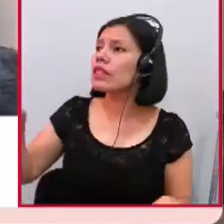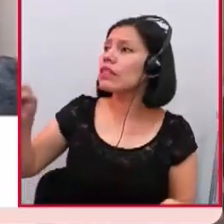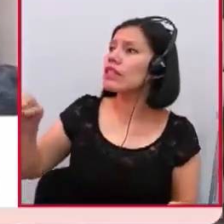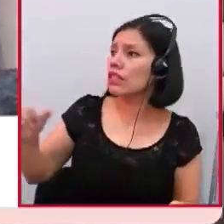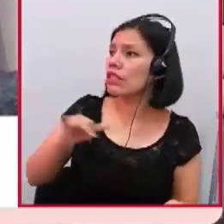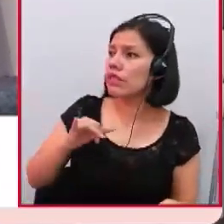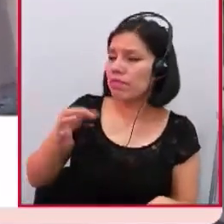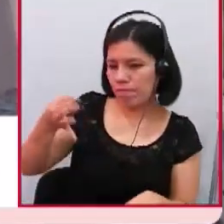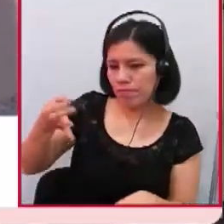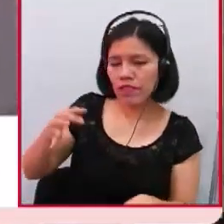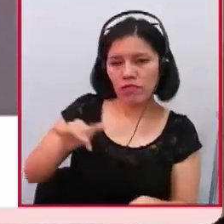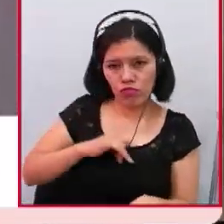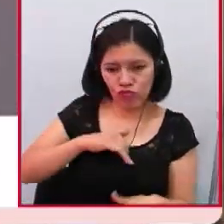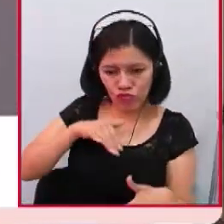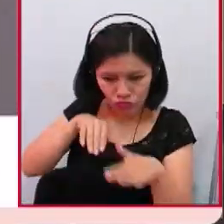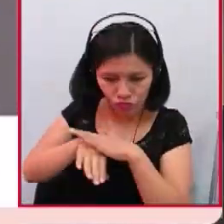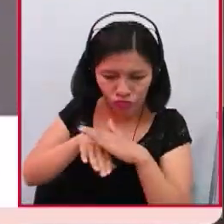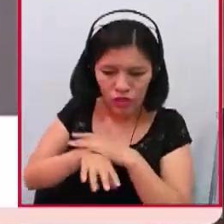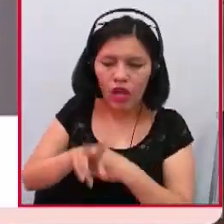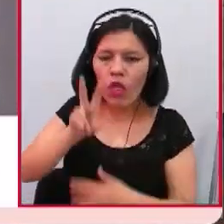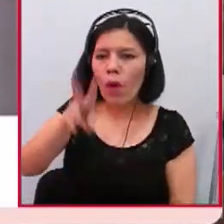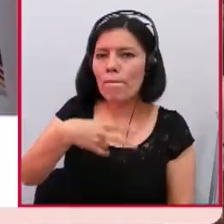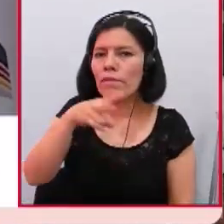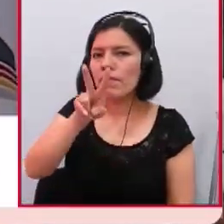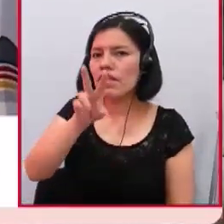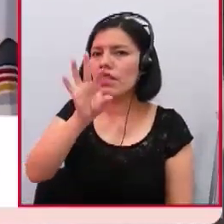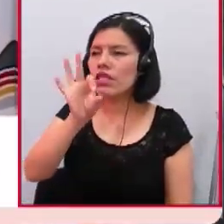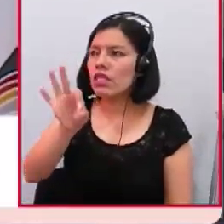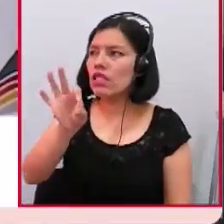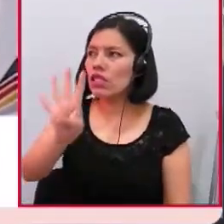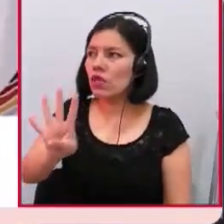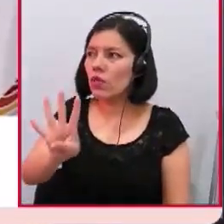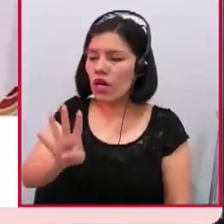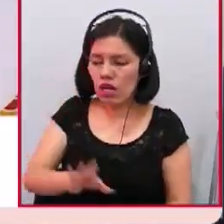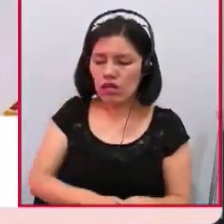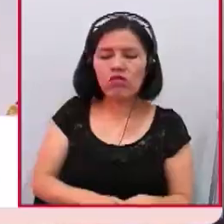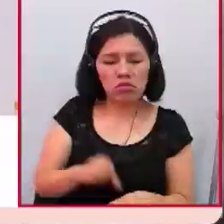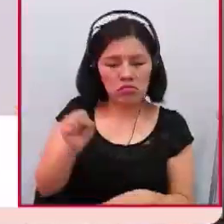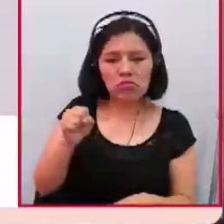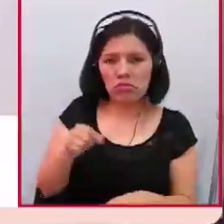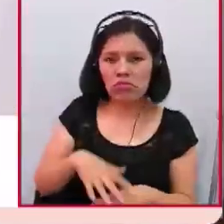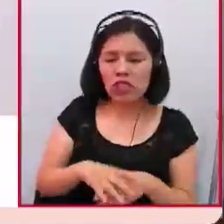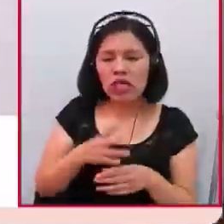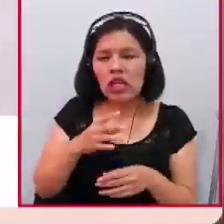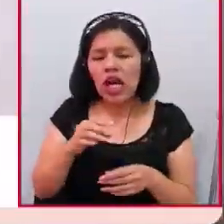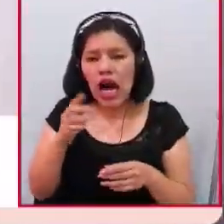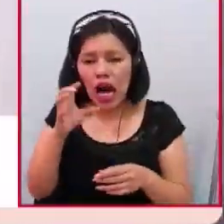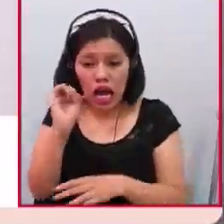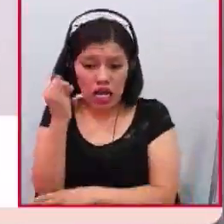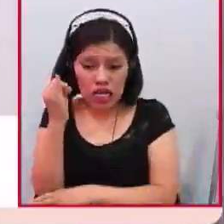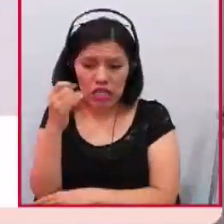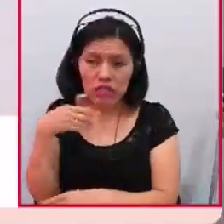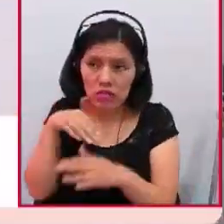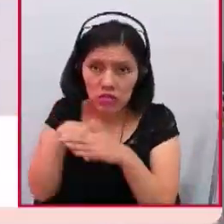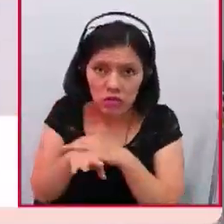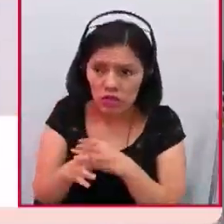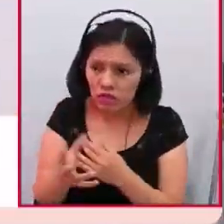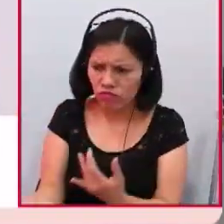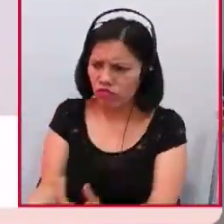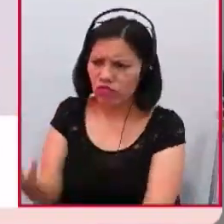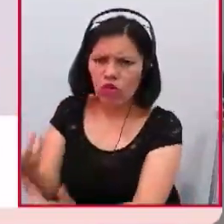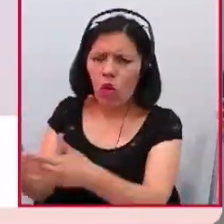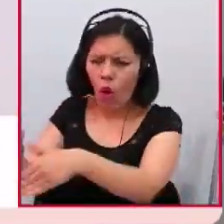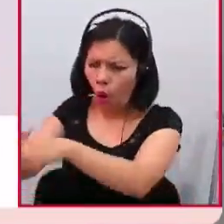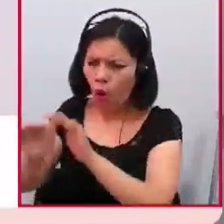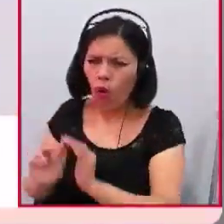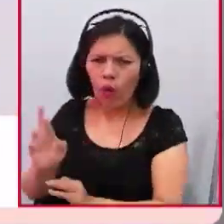entré básicamente en el 2004 a la fundición de hilo, en el cual vi operar tanto los hornos reverberos como el convertidor teniente. La vedette en